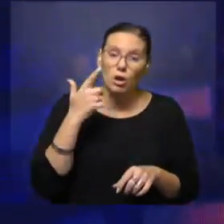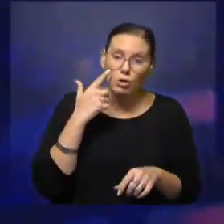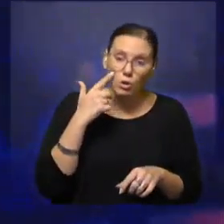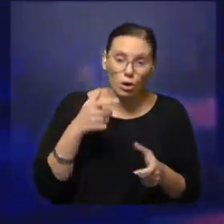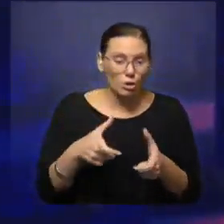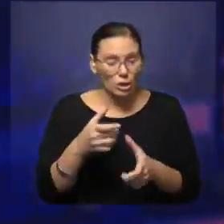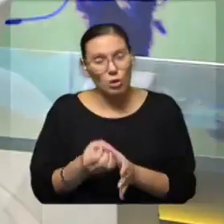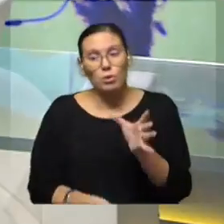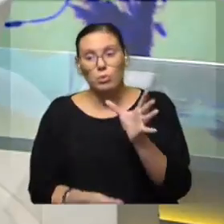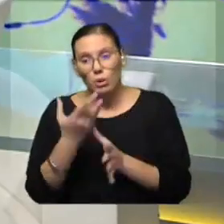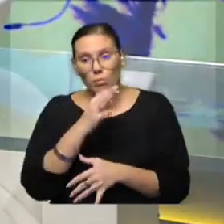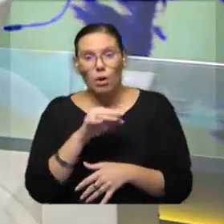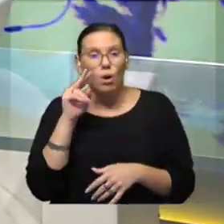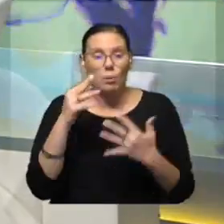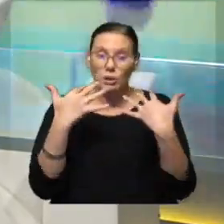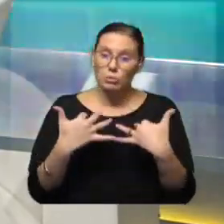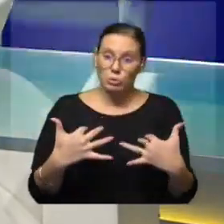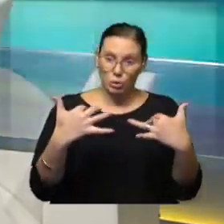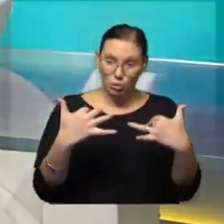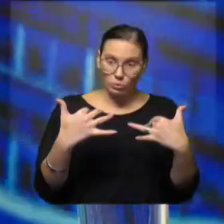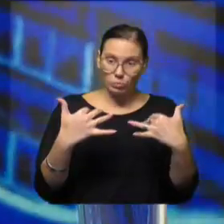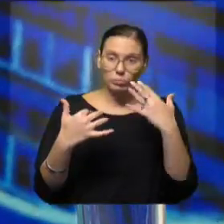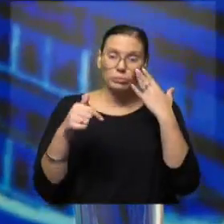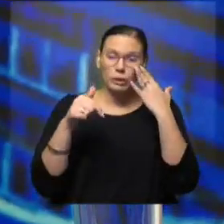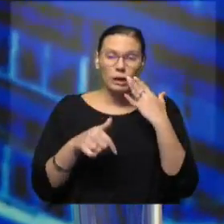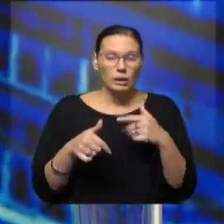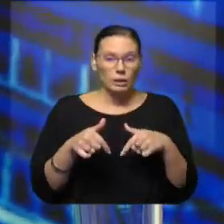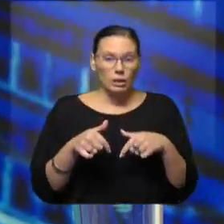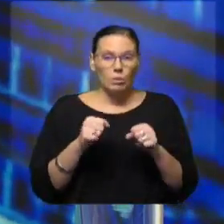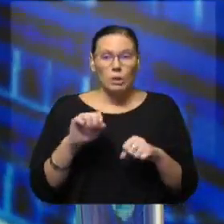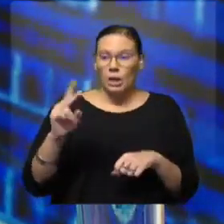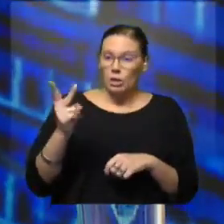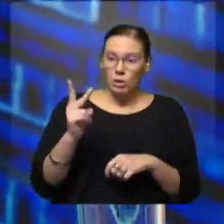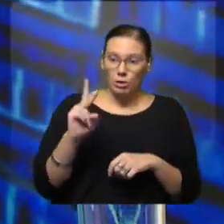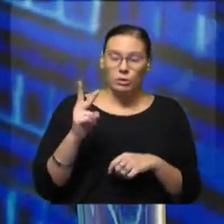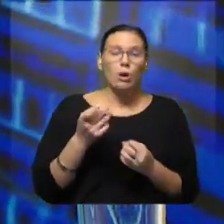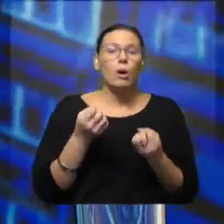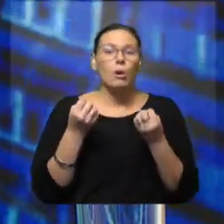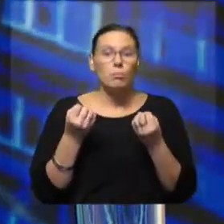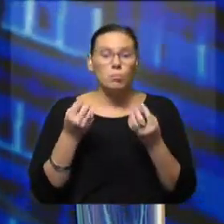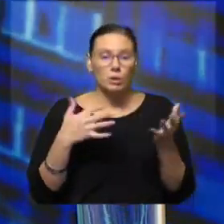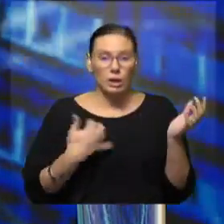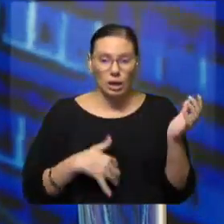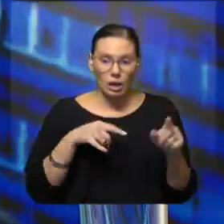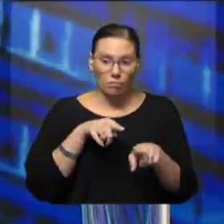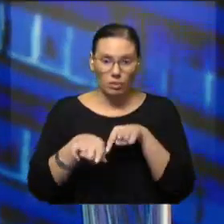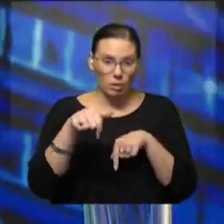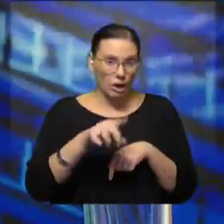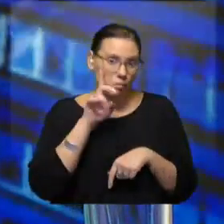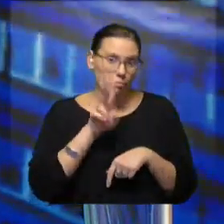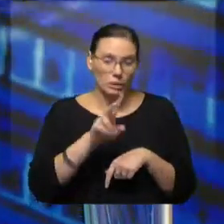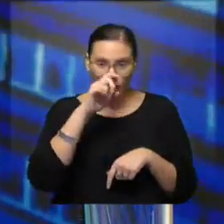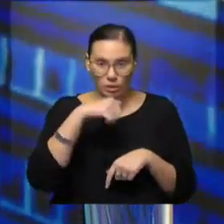disco nuevo o pueden ir a ver un show. Exactamente, y en este caso pueden ser las dos cosas porque va a estar tocando en vivo acá en Mirá